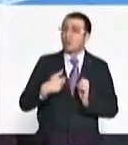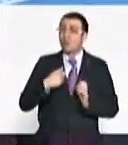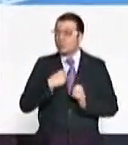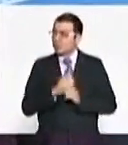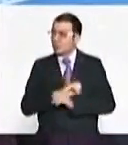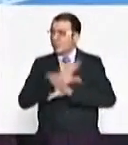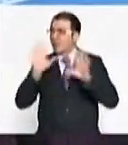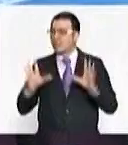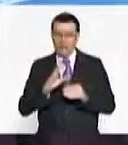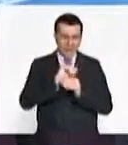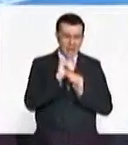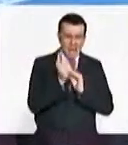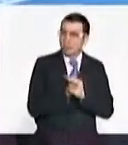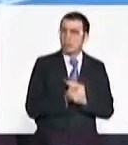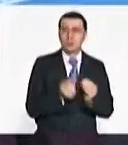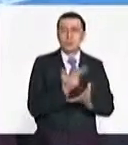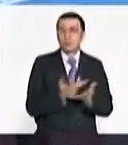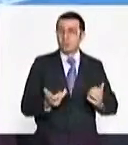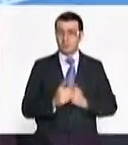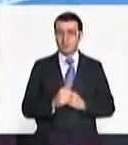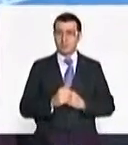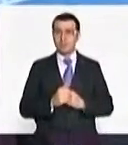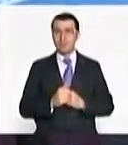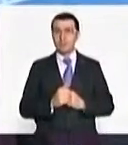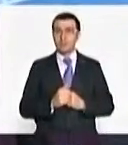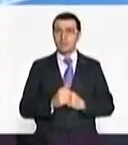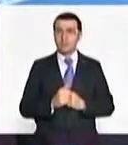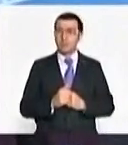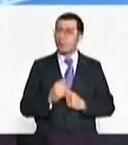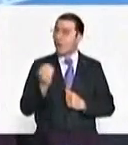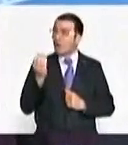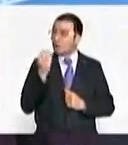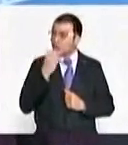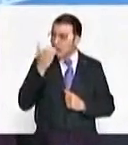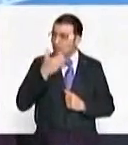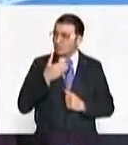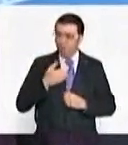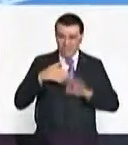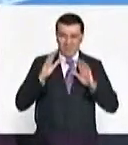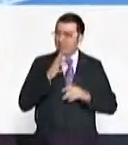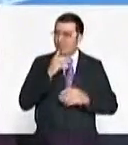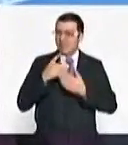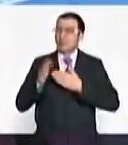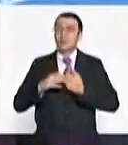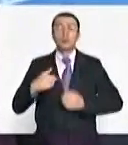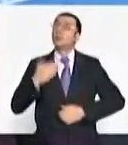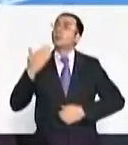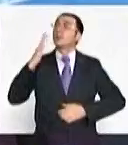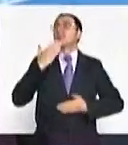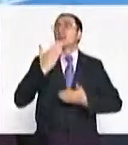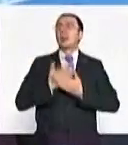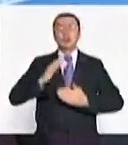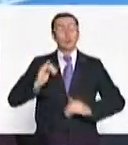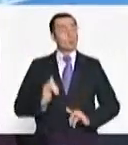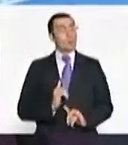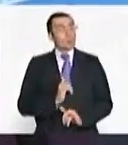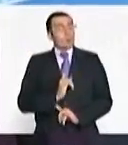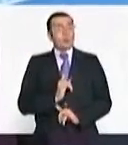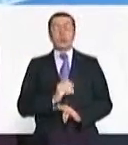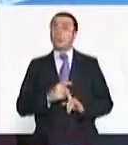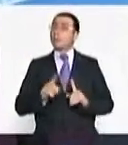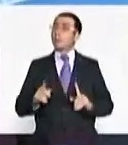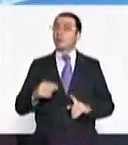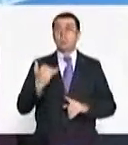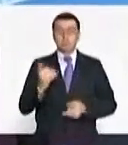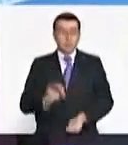eso, mejor dicho, frutas, que es una fruta, muchas veces vemos en los pacientes, y yo mire cómo estoy delgado, gracias a Dios, pero esos colesteroles volados, eso